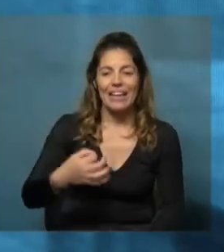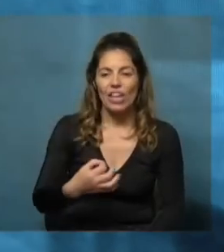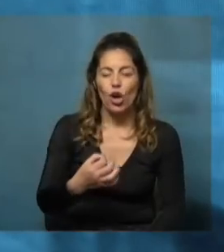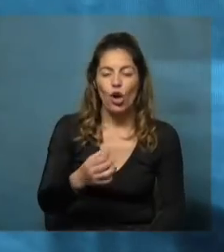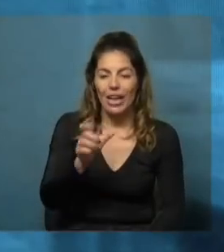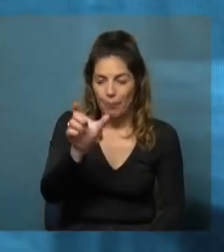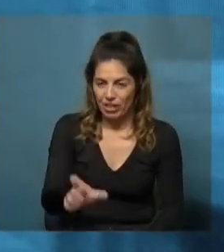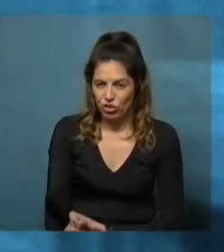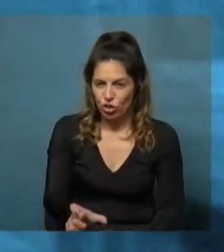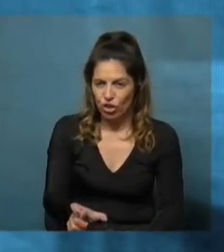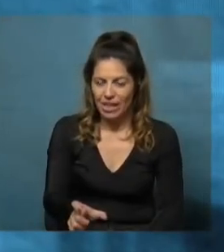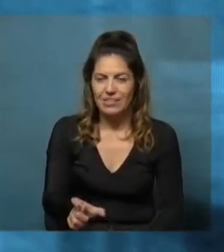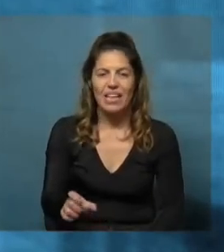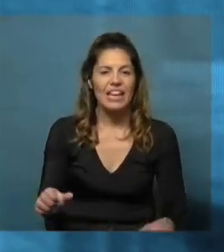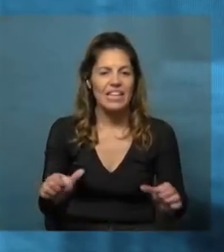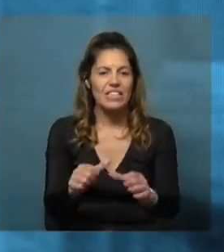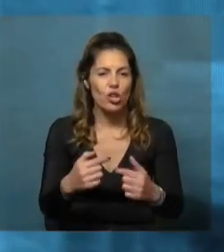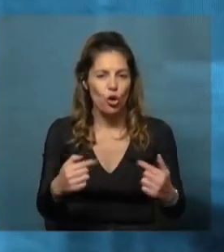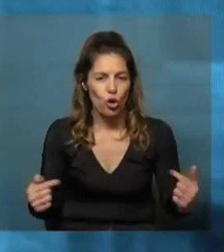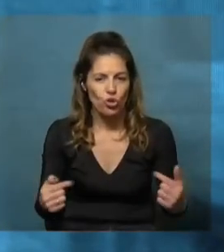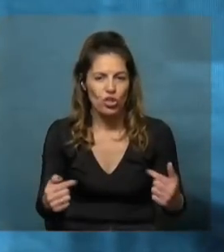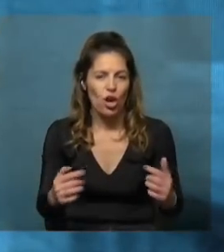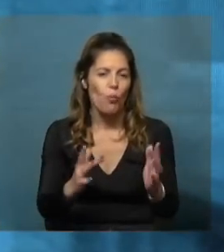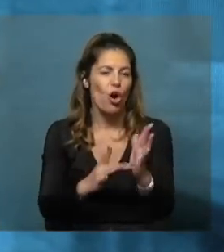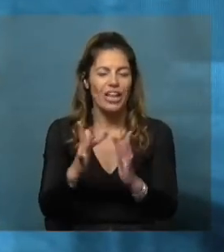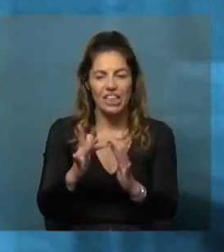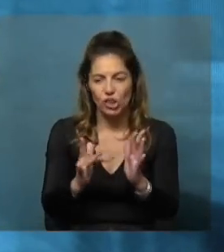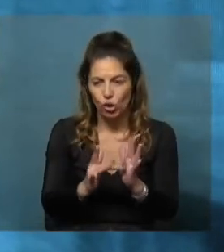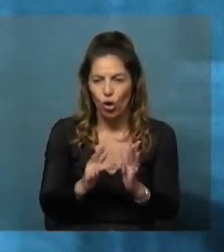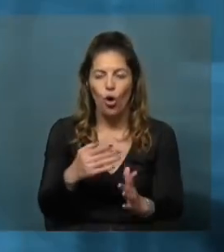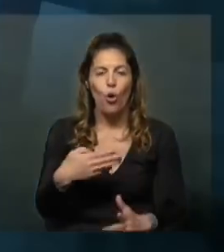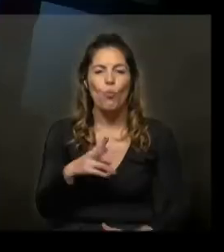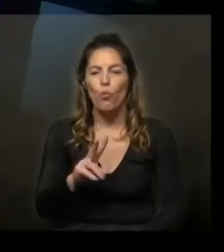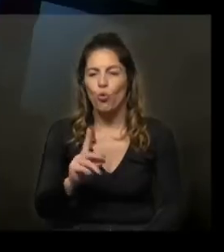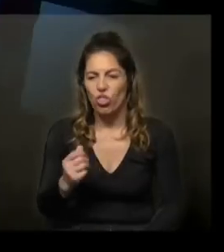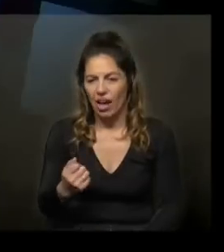hicieron cosas así no como Cristo Buda Pero